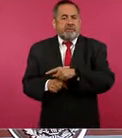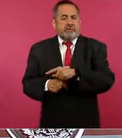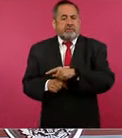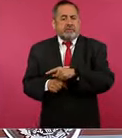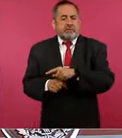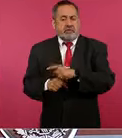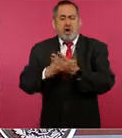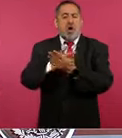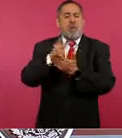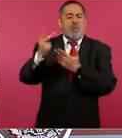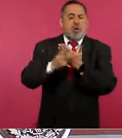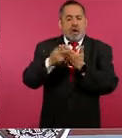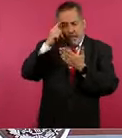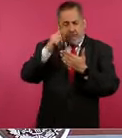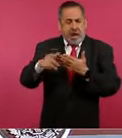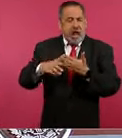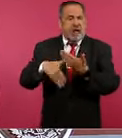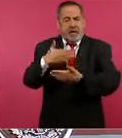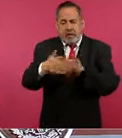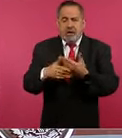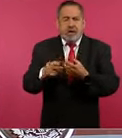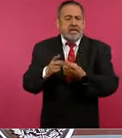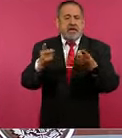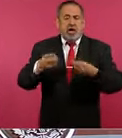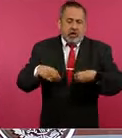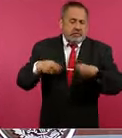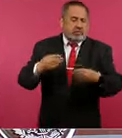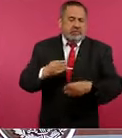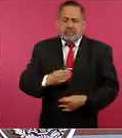los programas para el desarrollo de México,